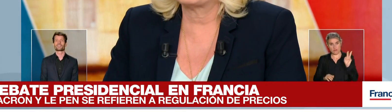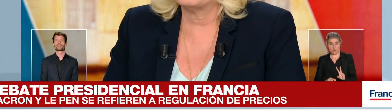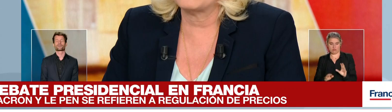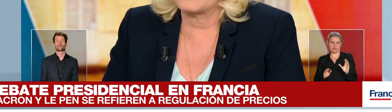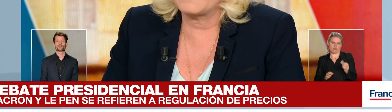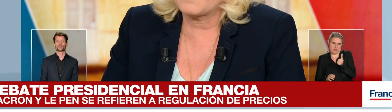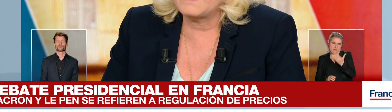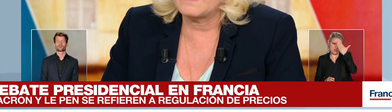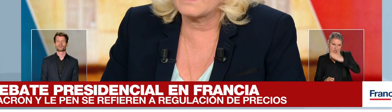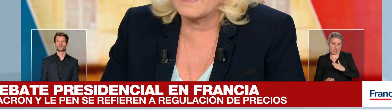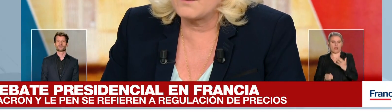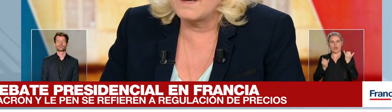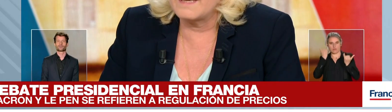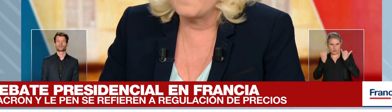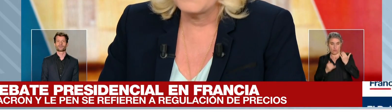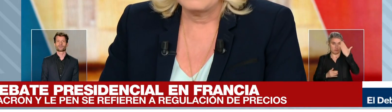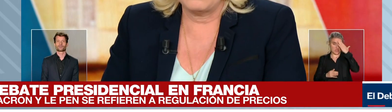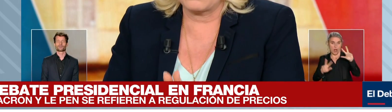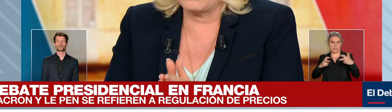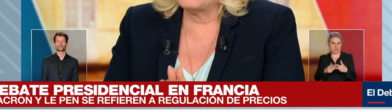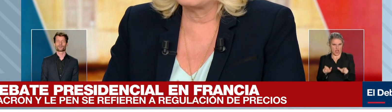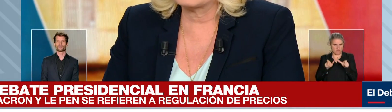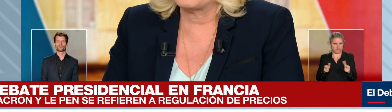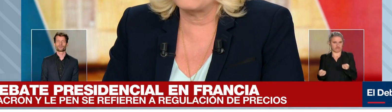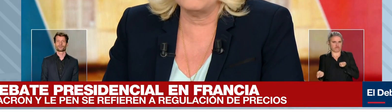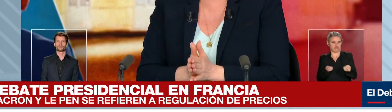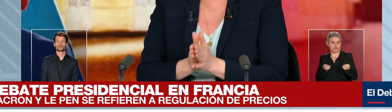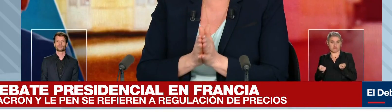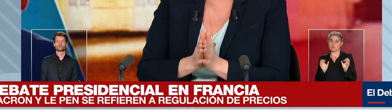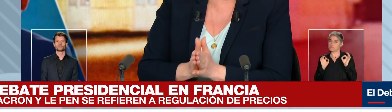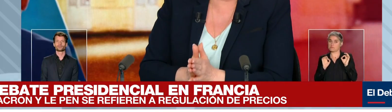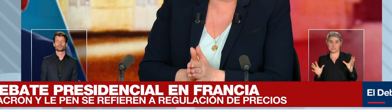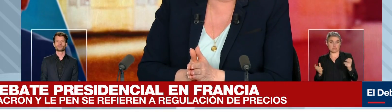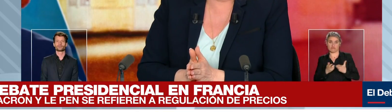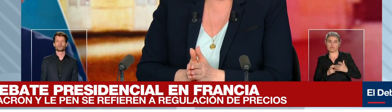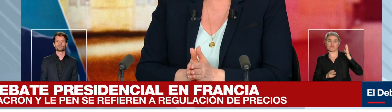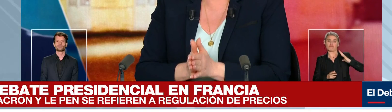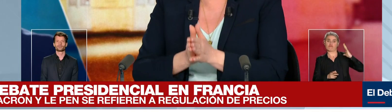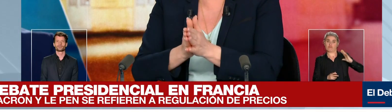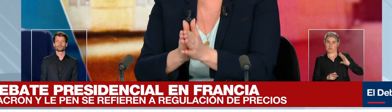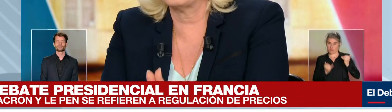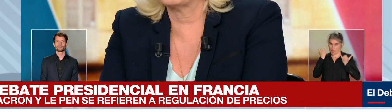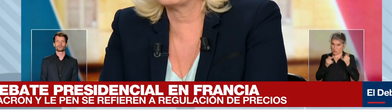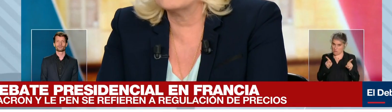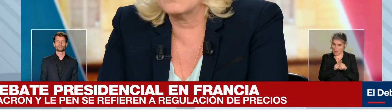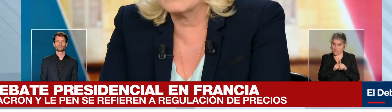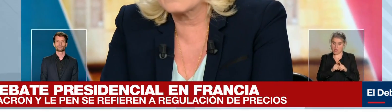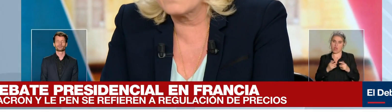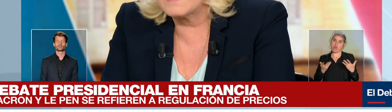Porque usted ve bien que si tuviéramos precios regulados como los teníamos anteriormente,